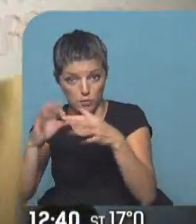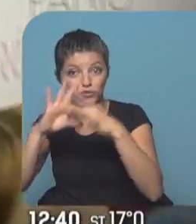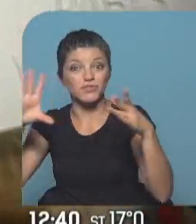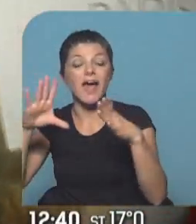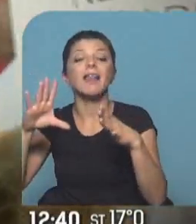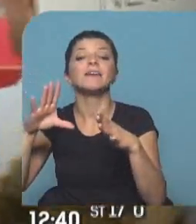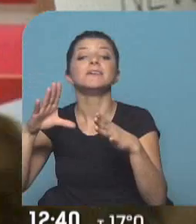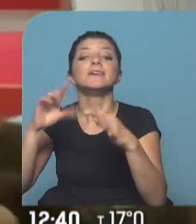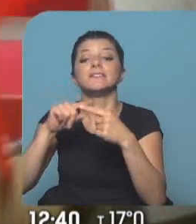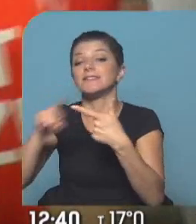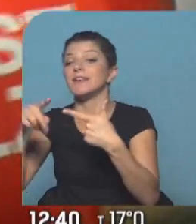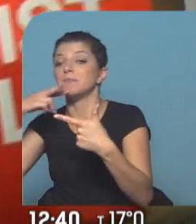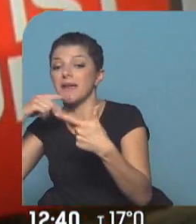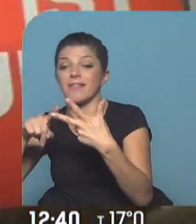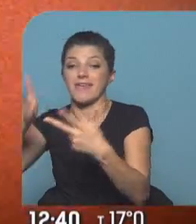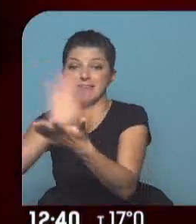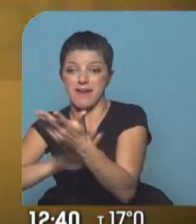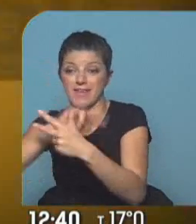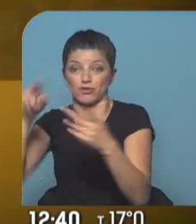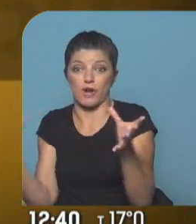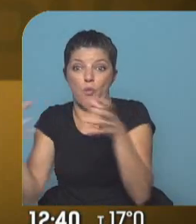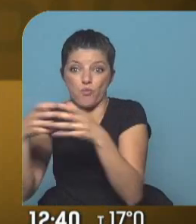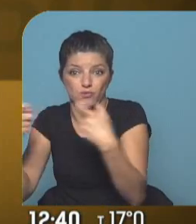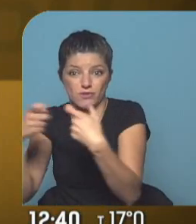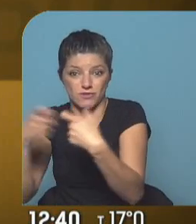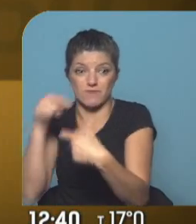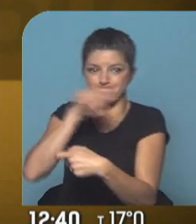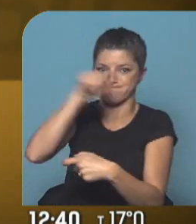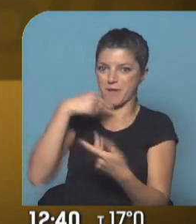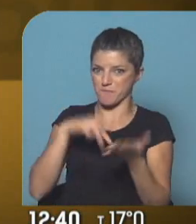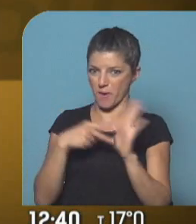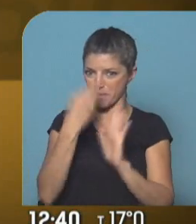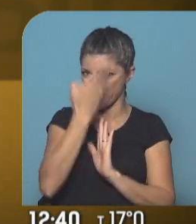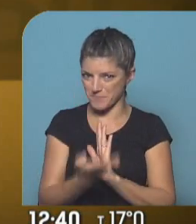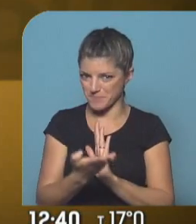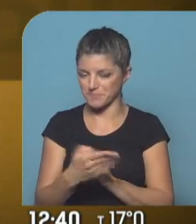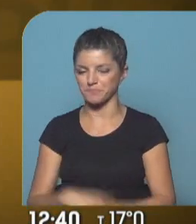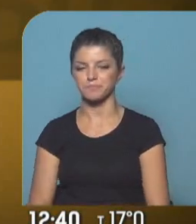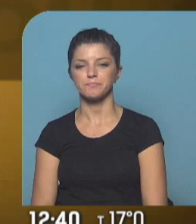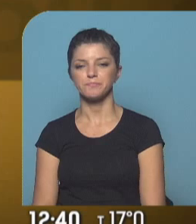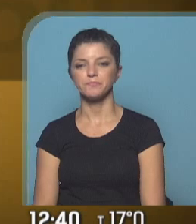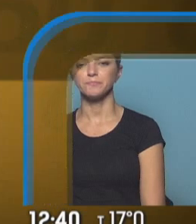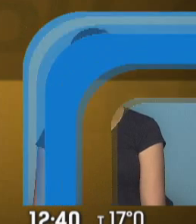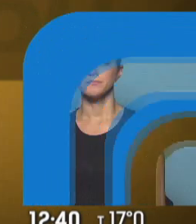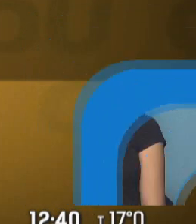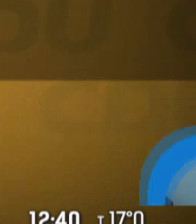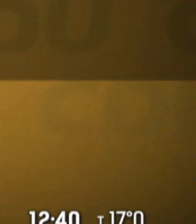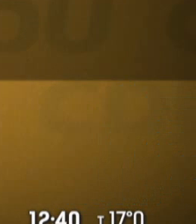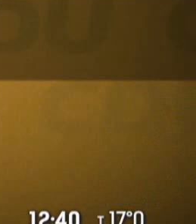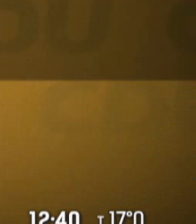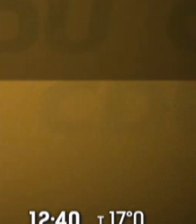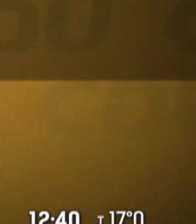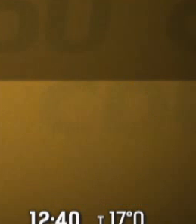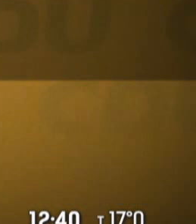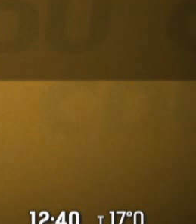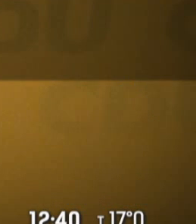socialdemócratas con la izquierda y los verdes. Die nächsten 4 Jahre werden wirklich wichtig sein. Und